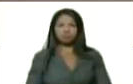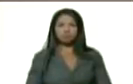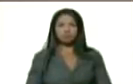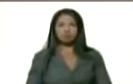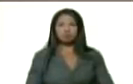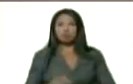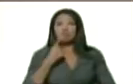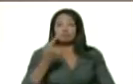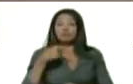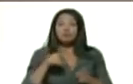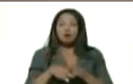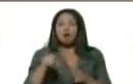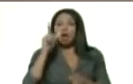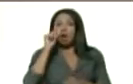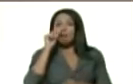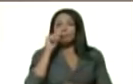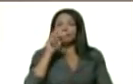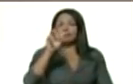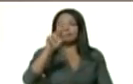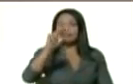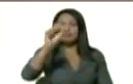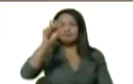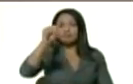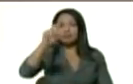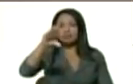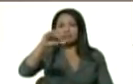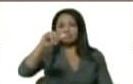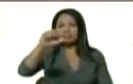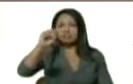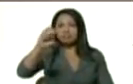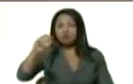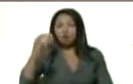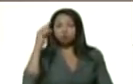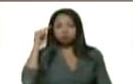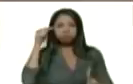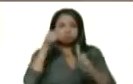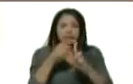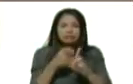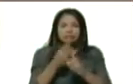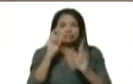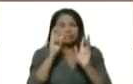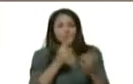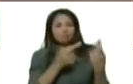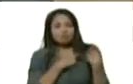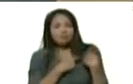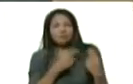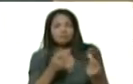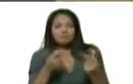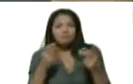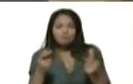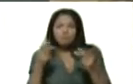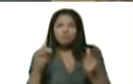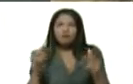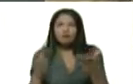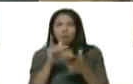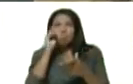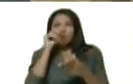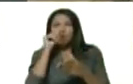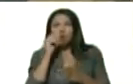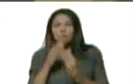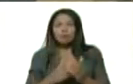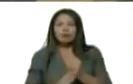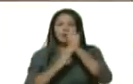he dicho a Francisco Torrealba, concéntrate en esa tarea, Francisco, compañero, líder sindical